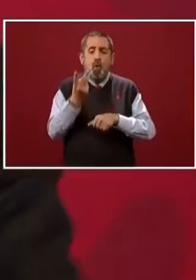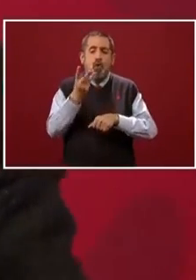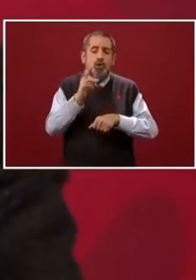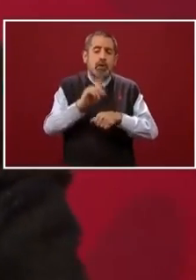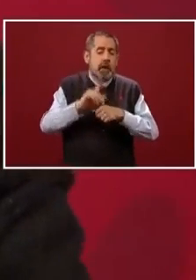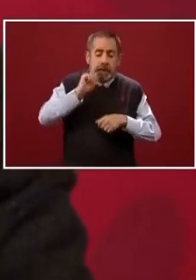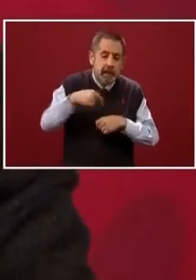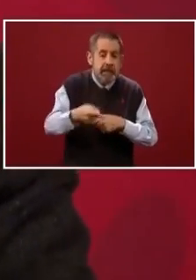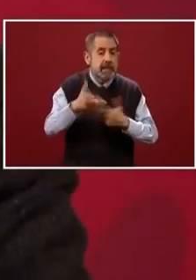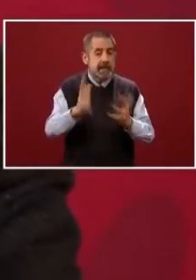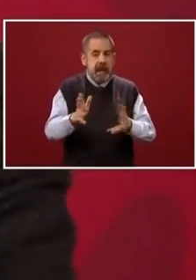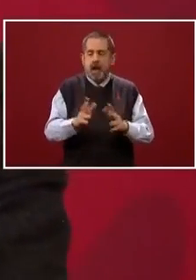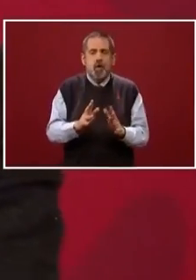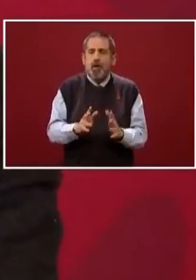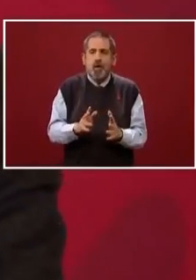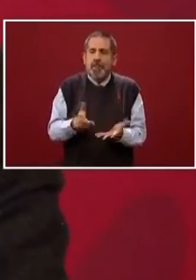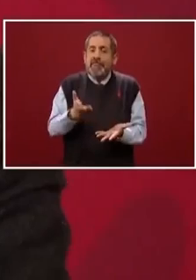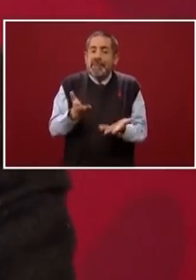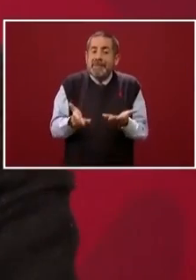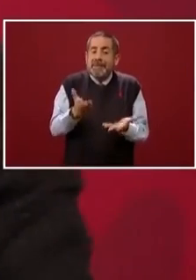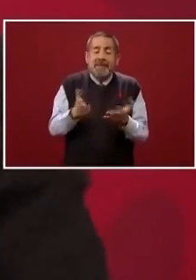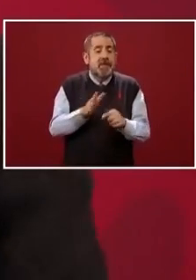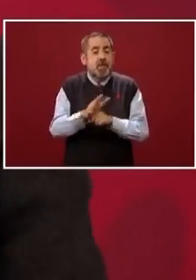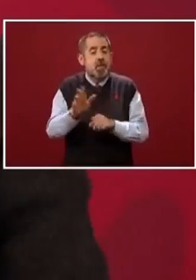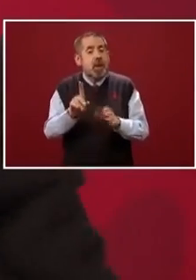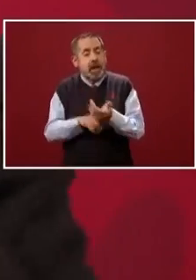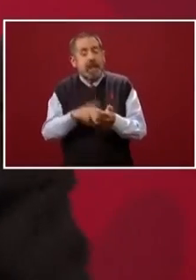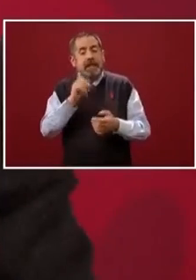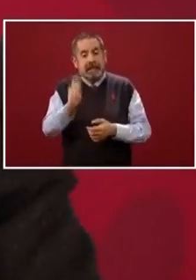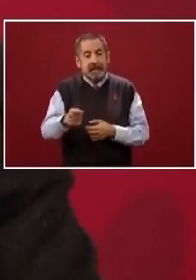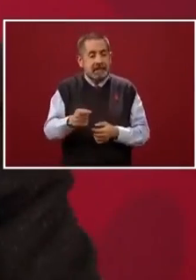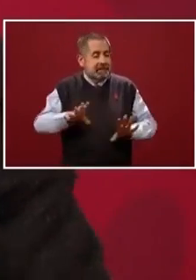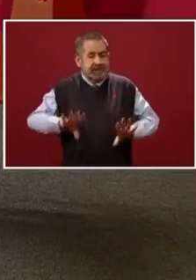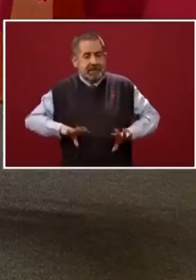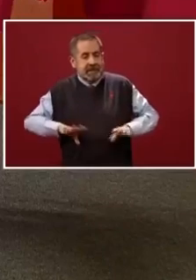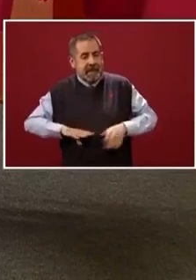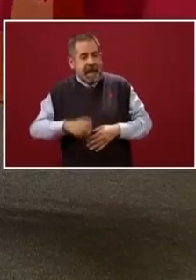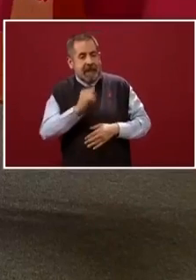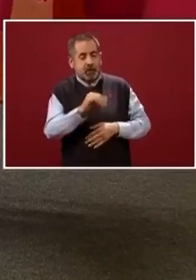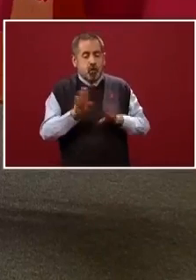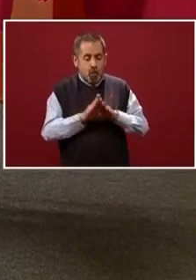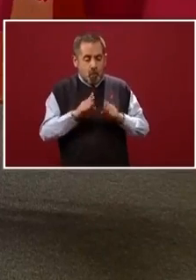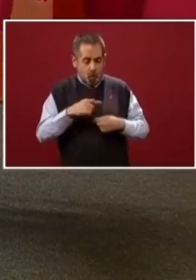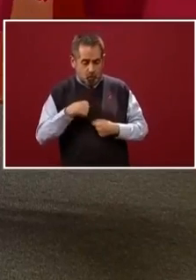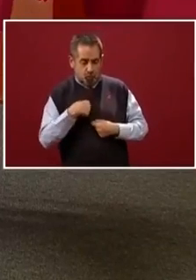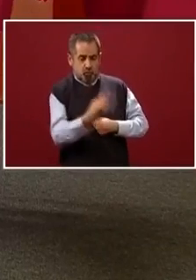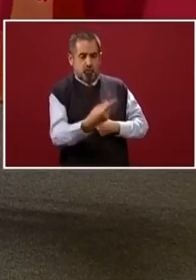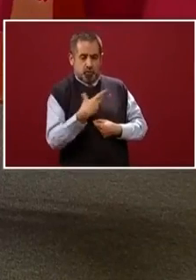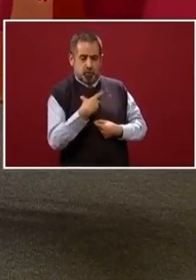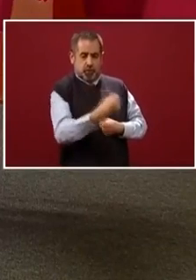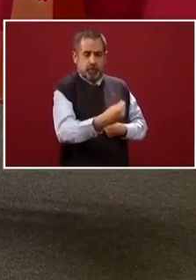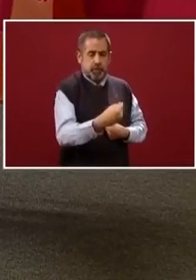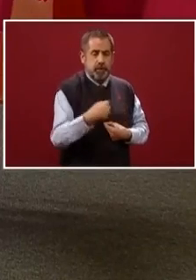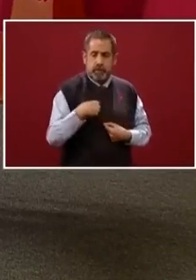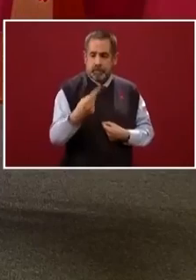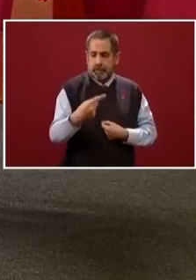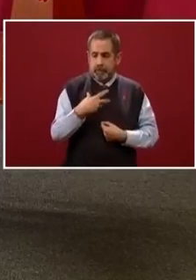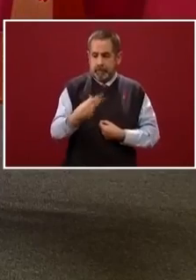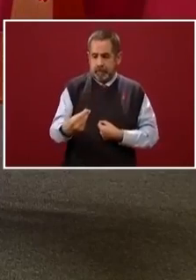no depende del número de casos. De lo que depende es de las características de la transmisión. Cuando la transmisión